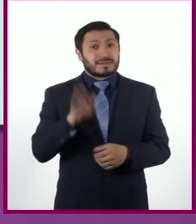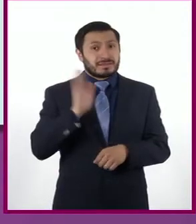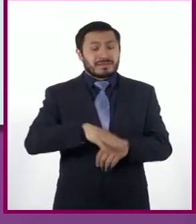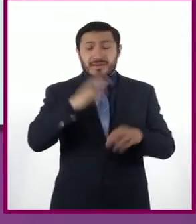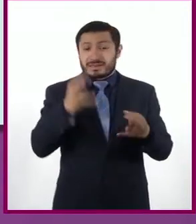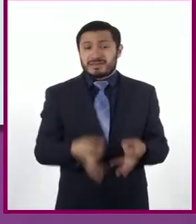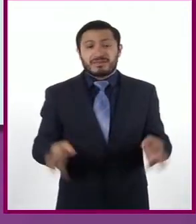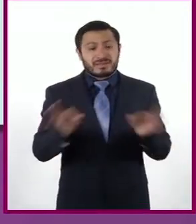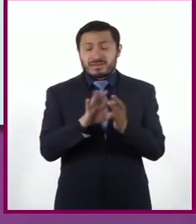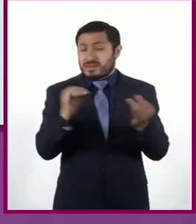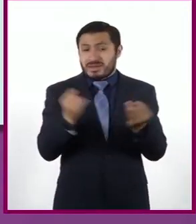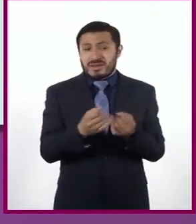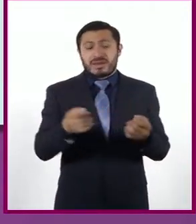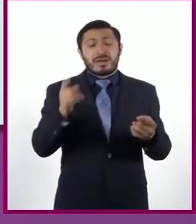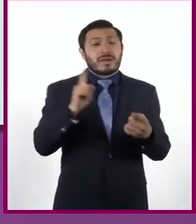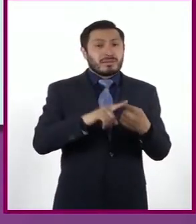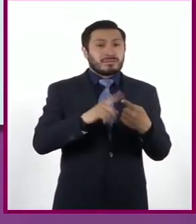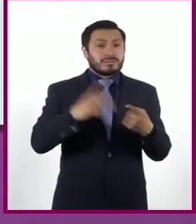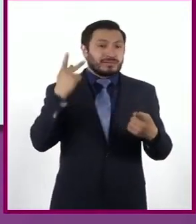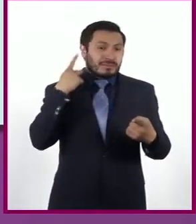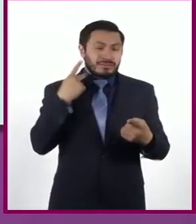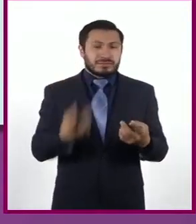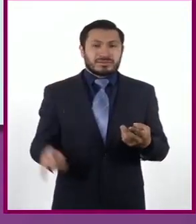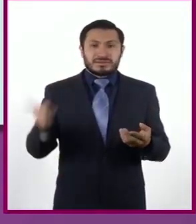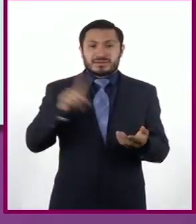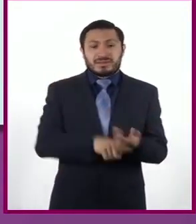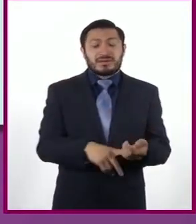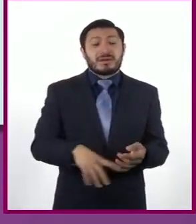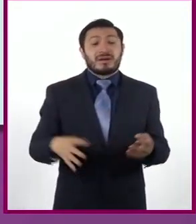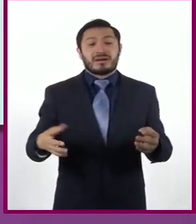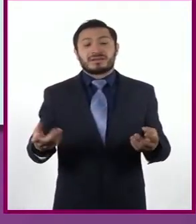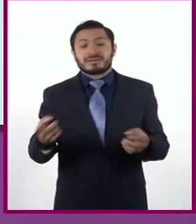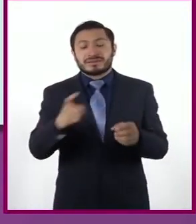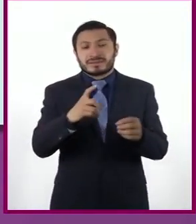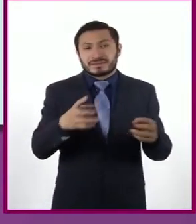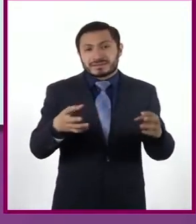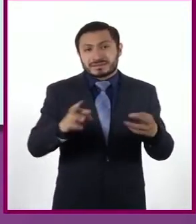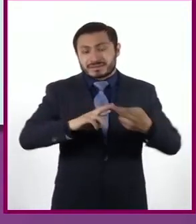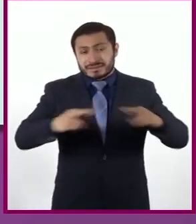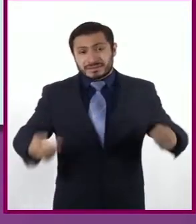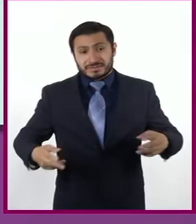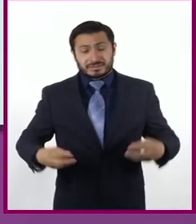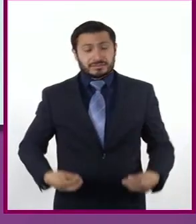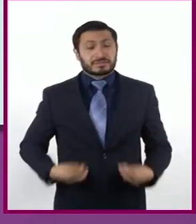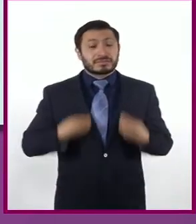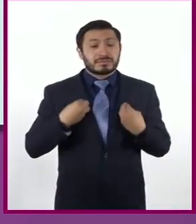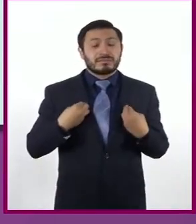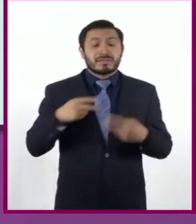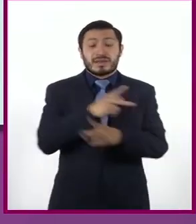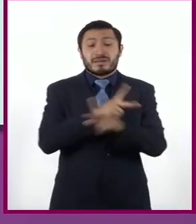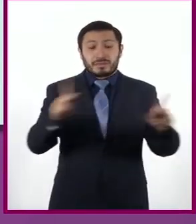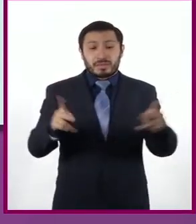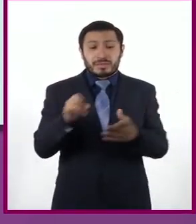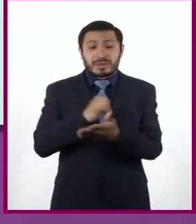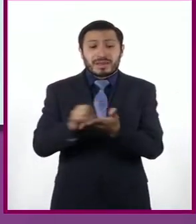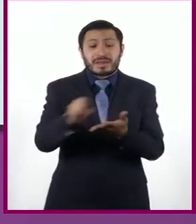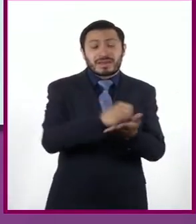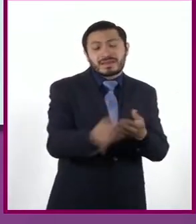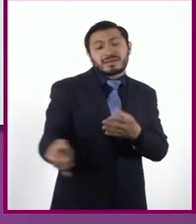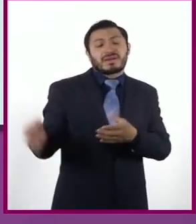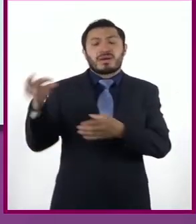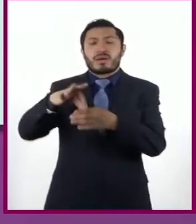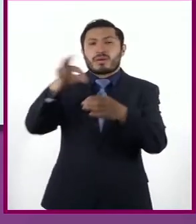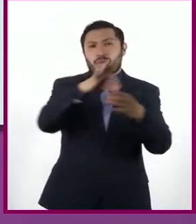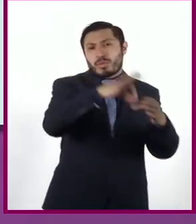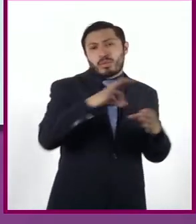la dimensión política se relaciona particularmente con la vida pública y la toma de decisiones. Aquí se incluye el voto y